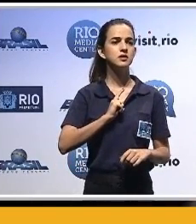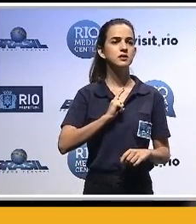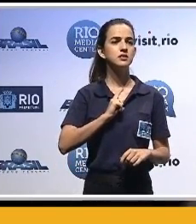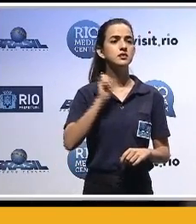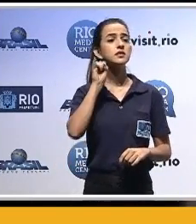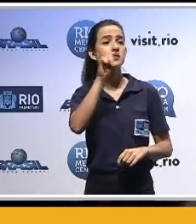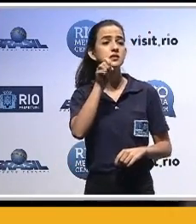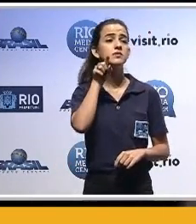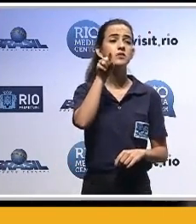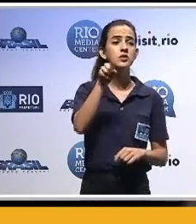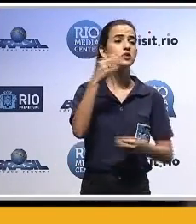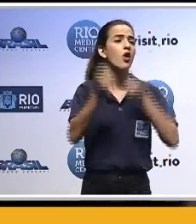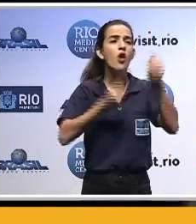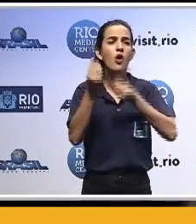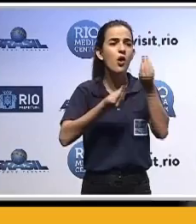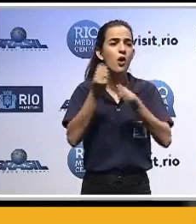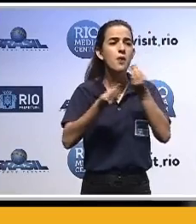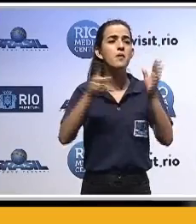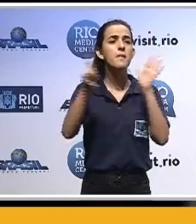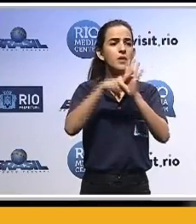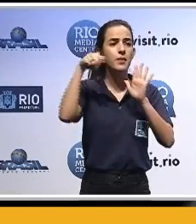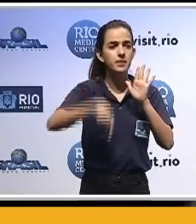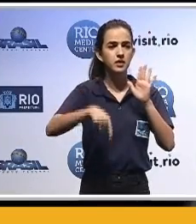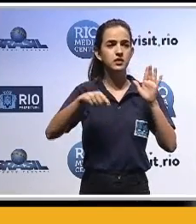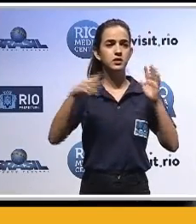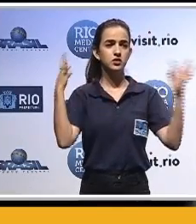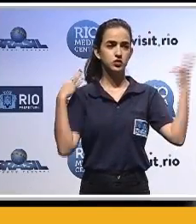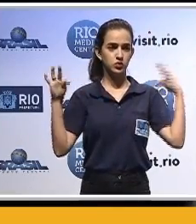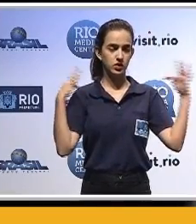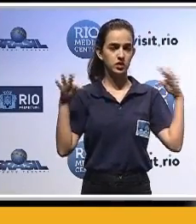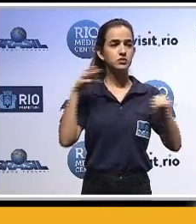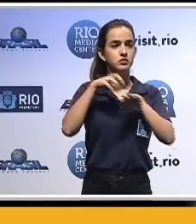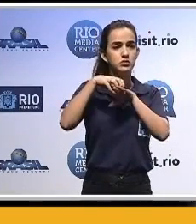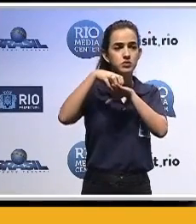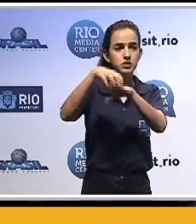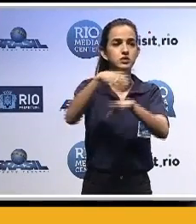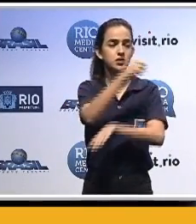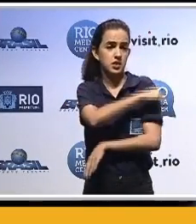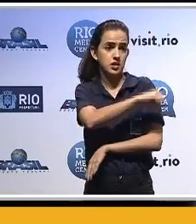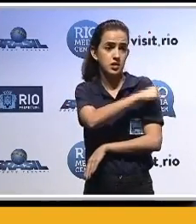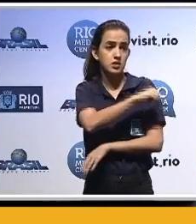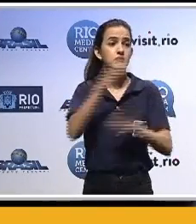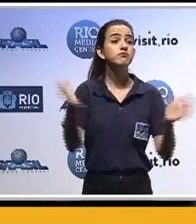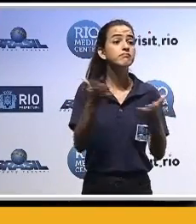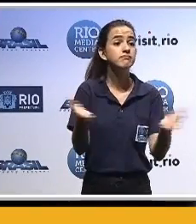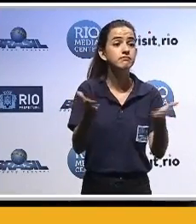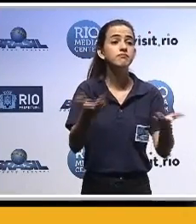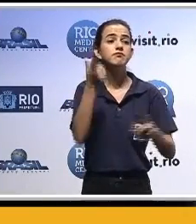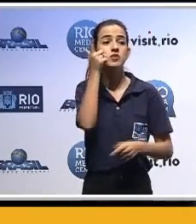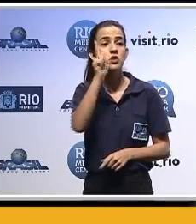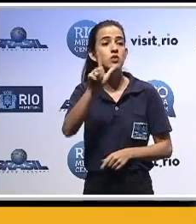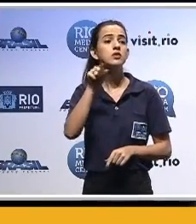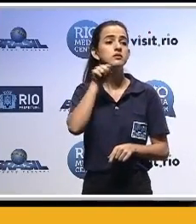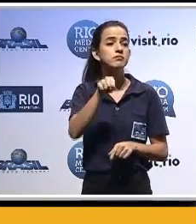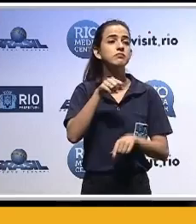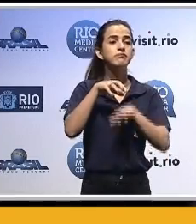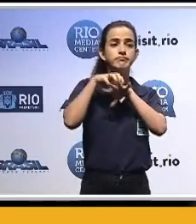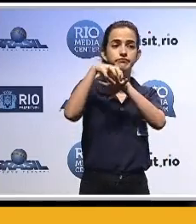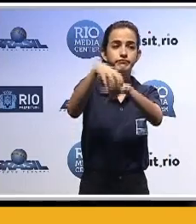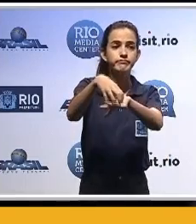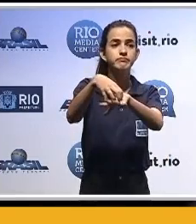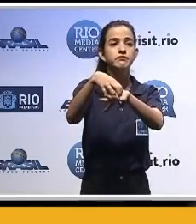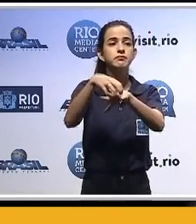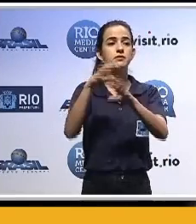Juegos Olímpicos de Río y qué incentivos se tomaron para incentivar el turismo. Para incentivar el